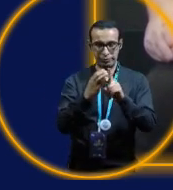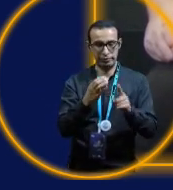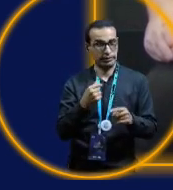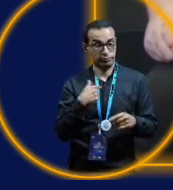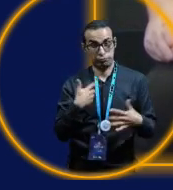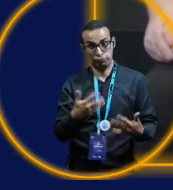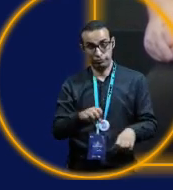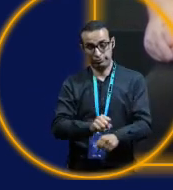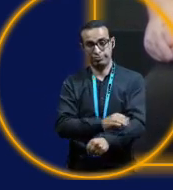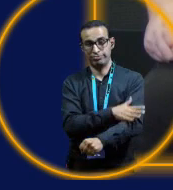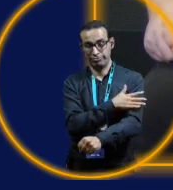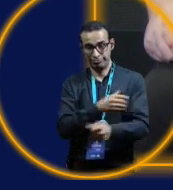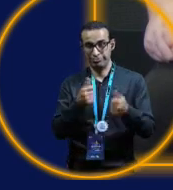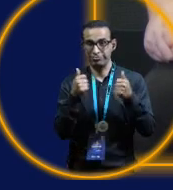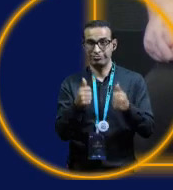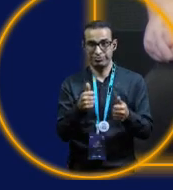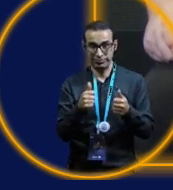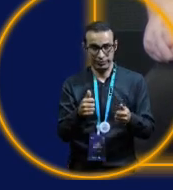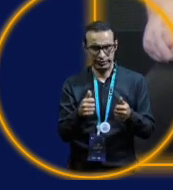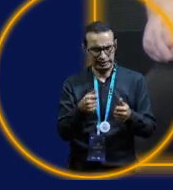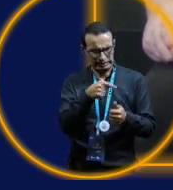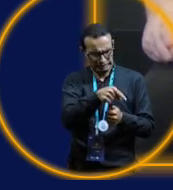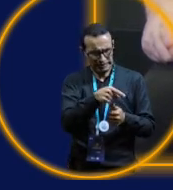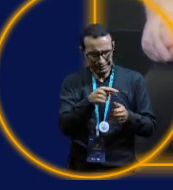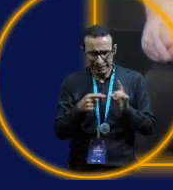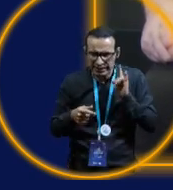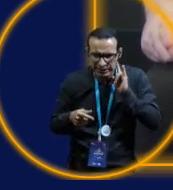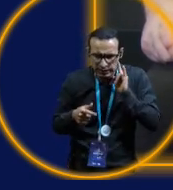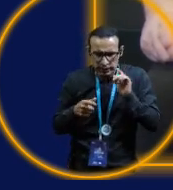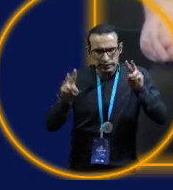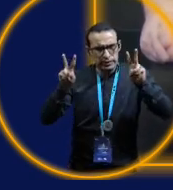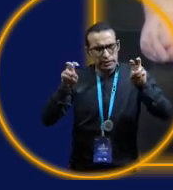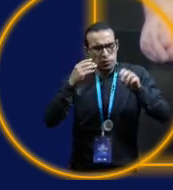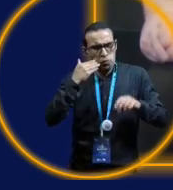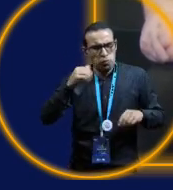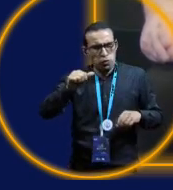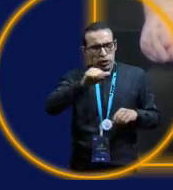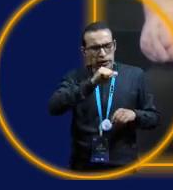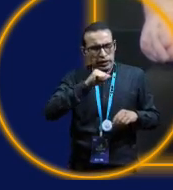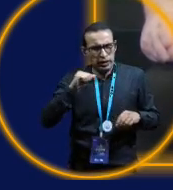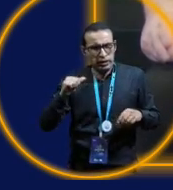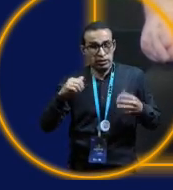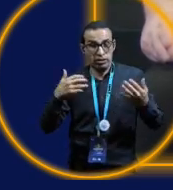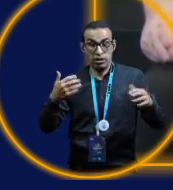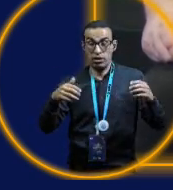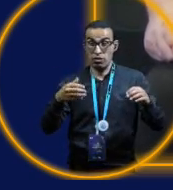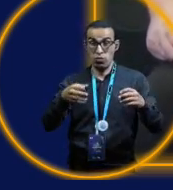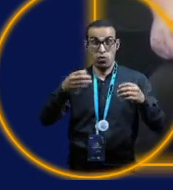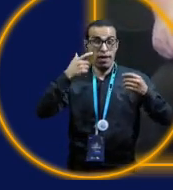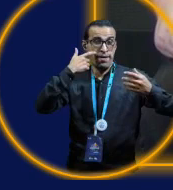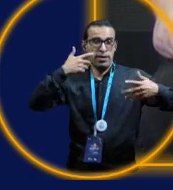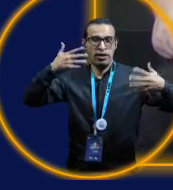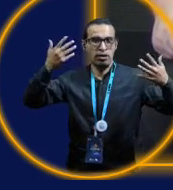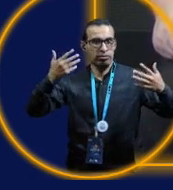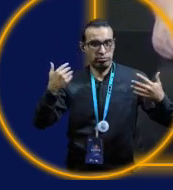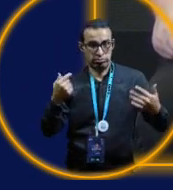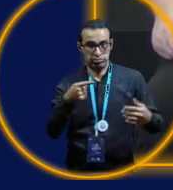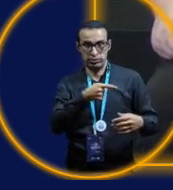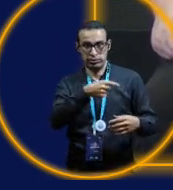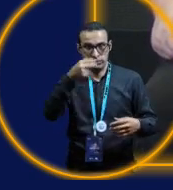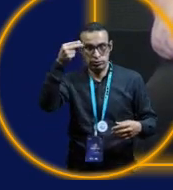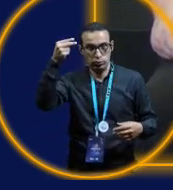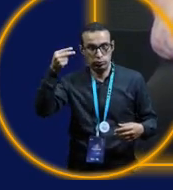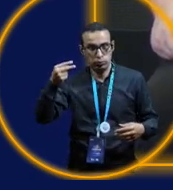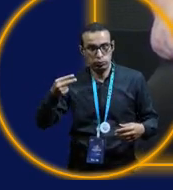emocionante y estas eran mujeres que necesariamente no tenían unas audiencias grandiosas pero relatan unas historias que